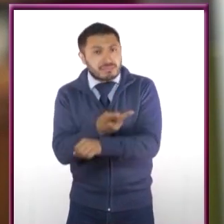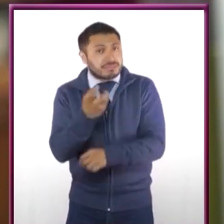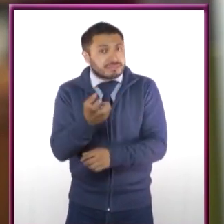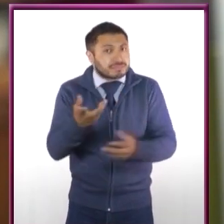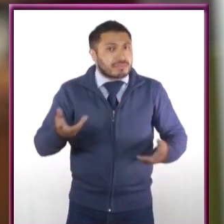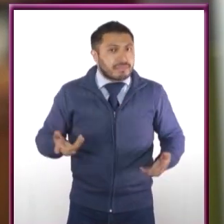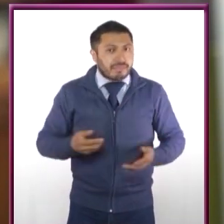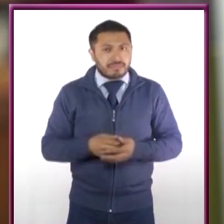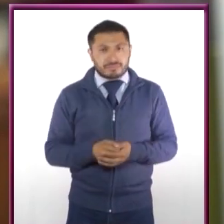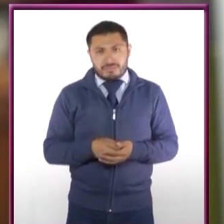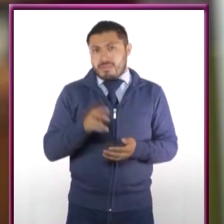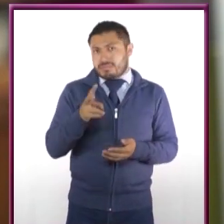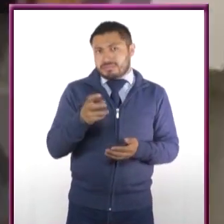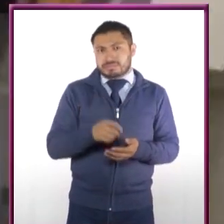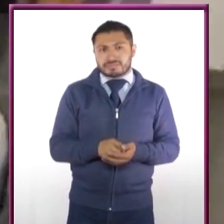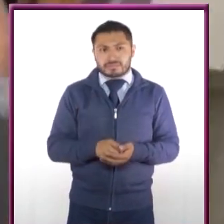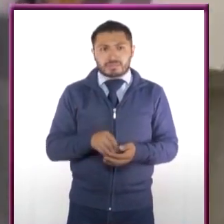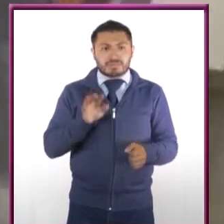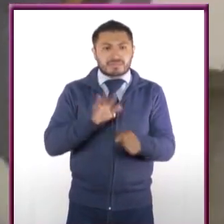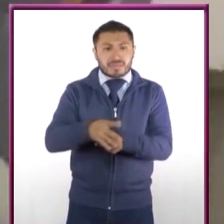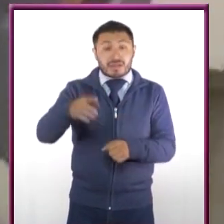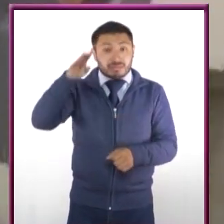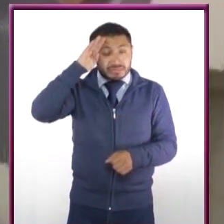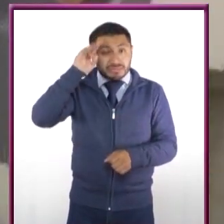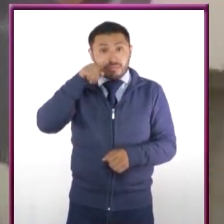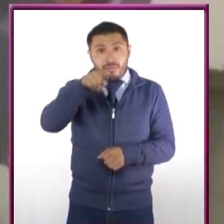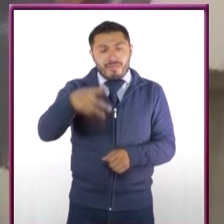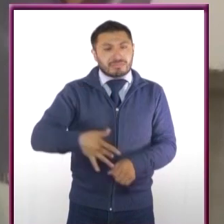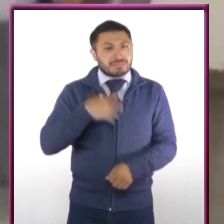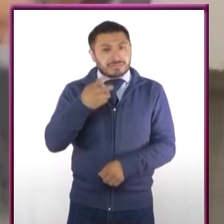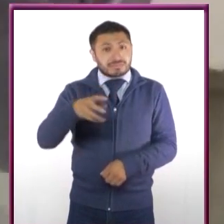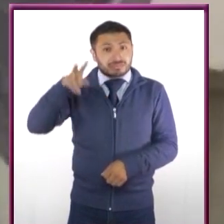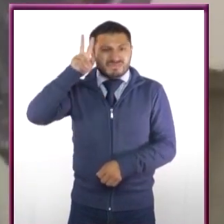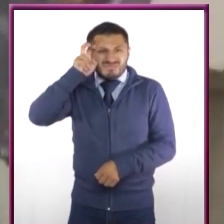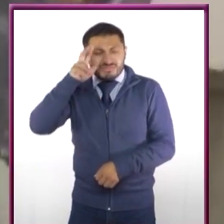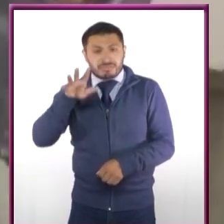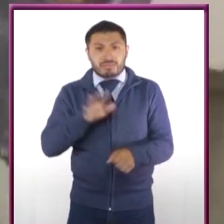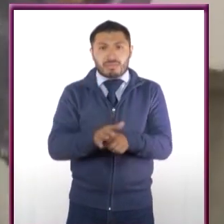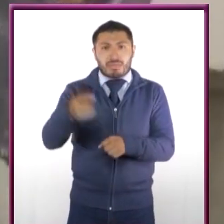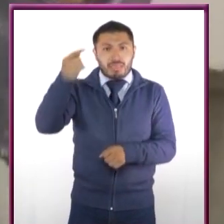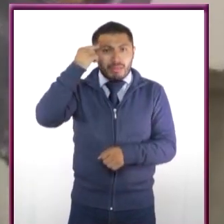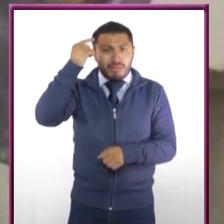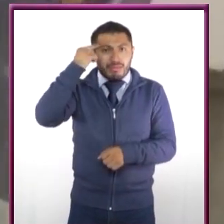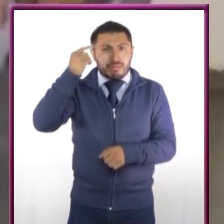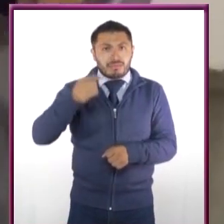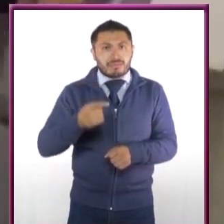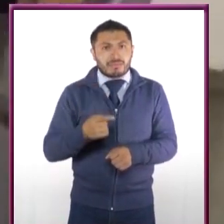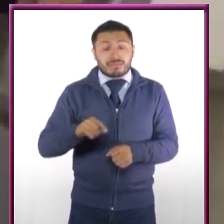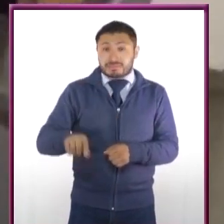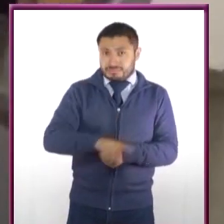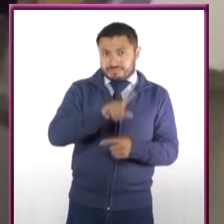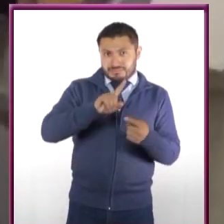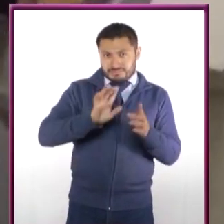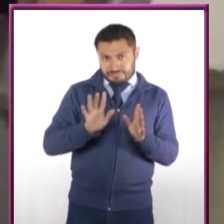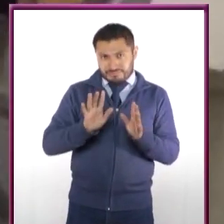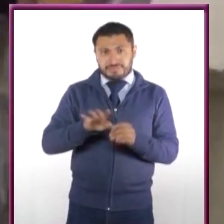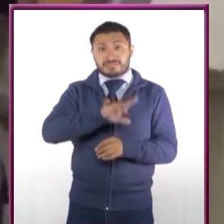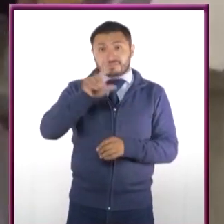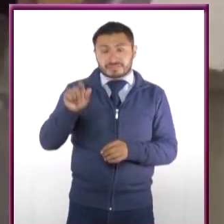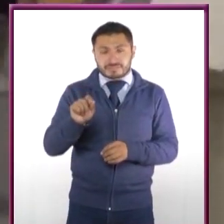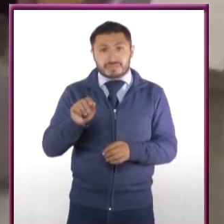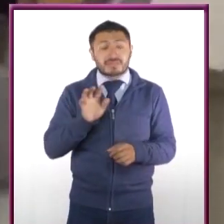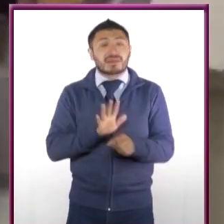en ese momento? ¿No? ¿Qué te hizo pensar esa envidia? ¿No? ¿Qué te llevó a la cabeza? Después,